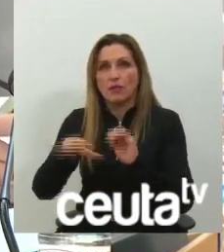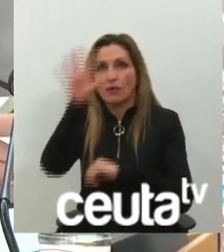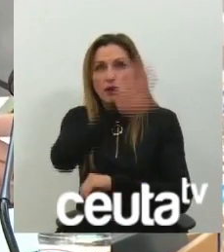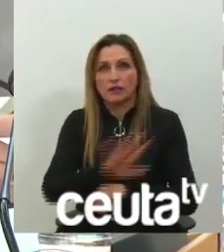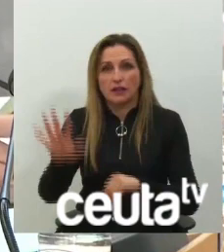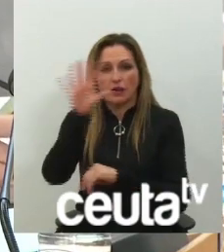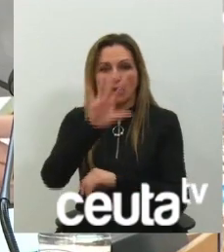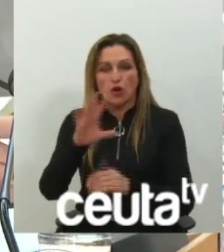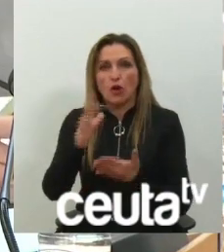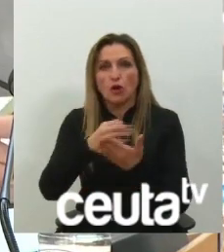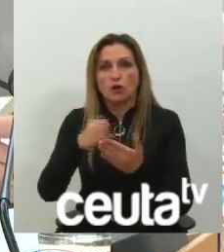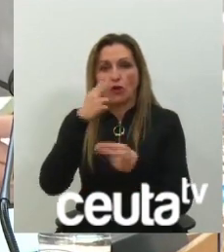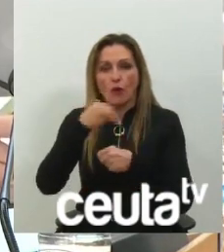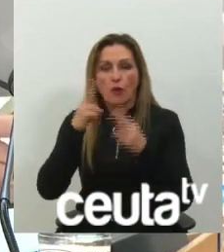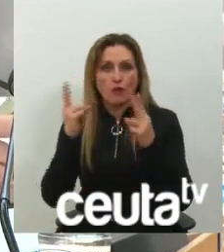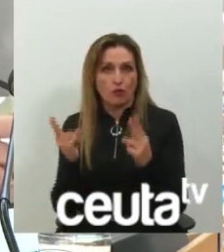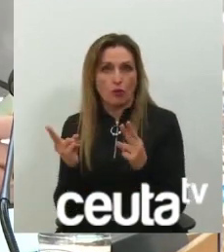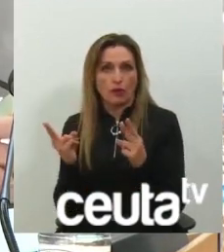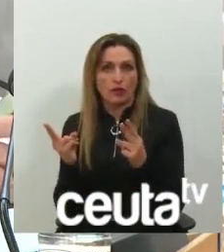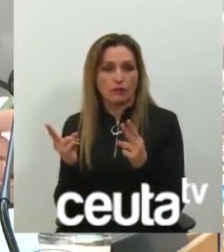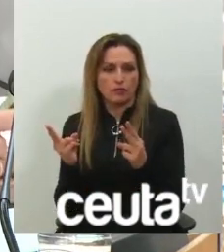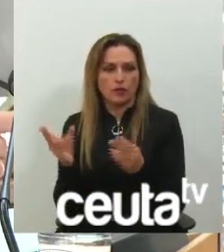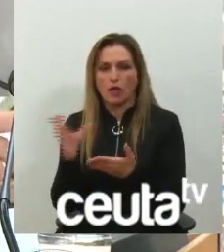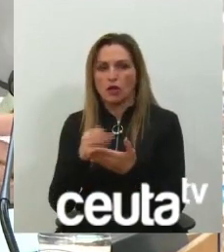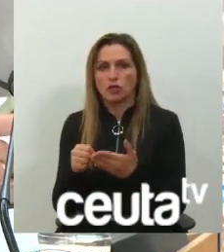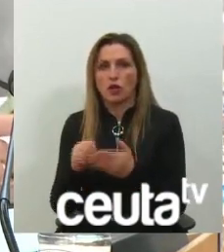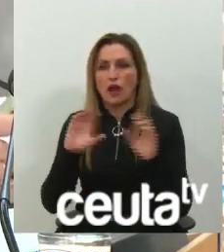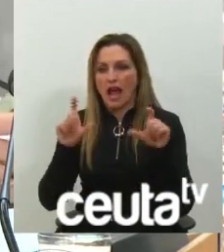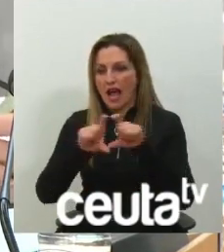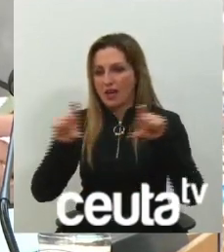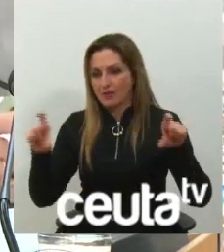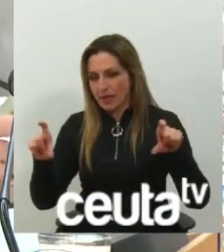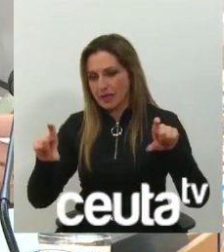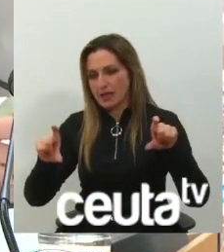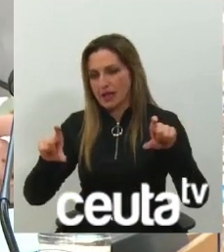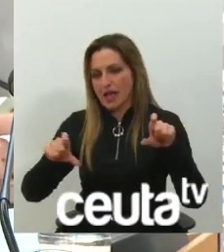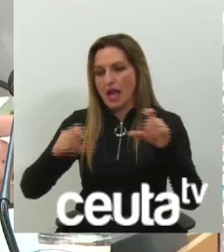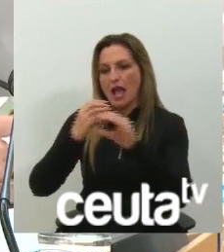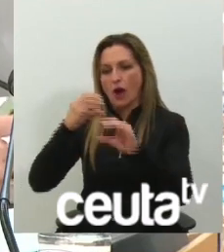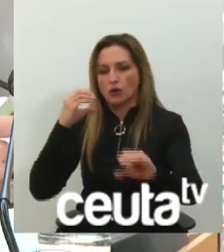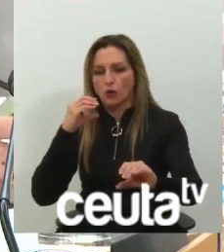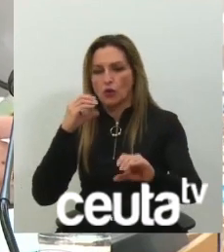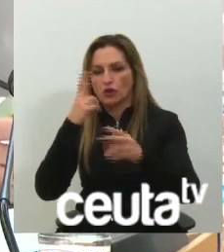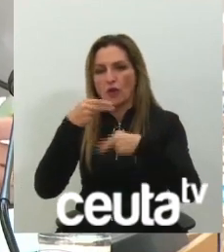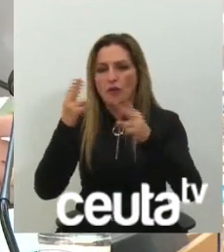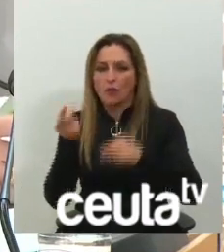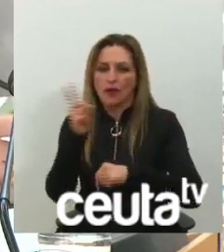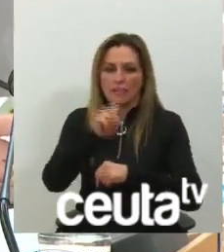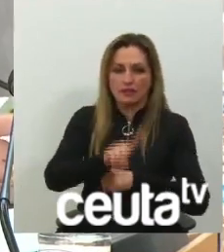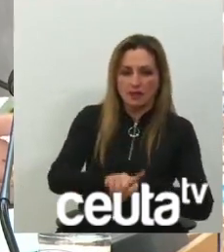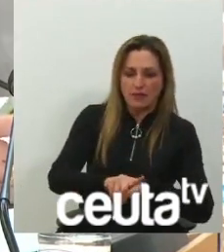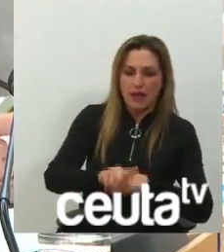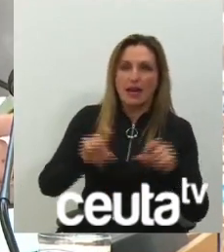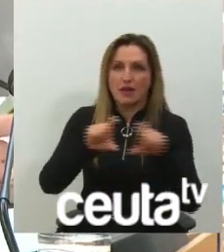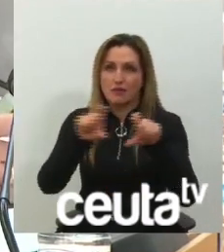todo público antes de ustedes aquí la empresa de autobuses que también sea pública antes de usted que la limpie la empresa la limpieza también sea